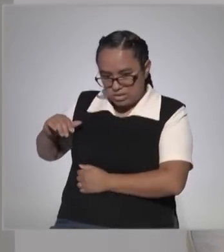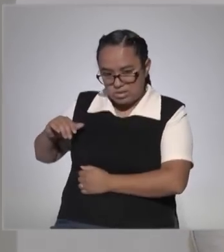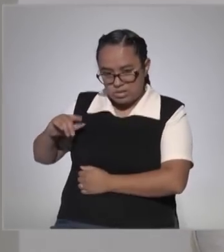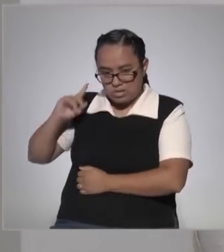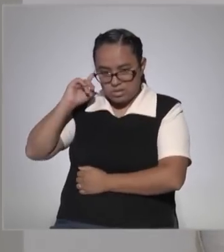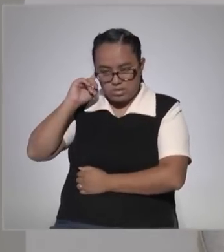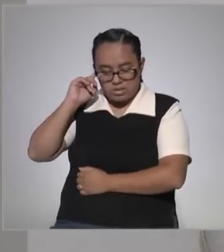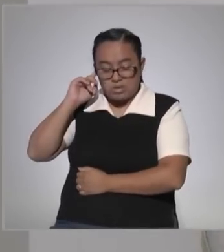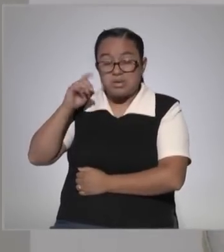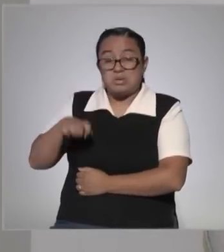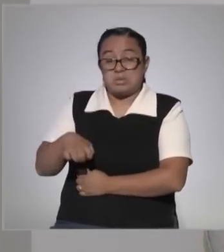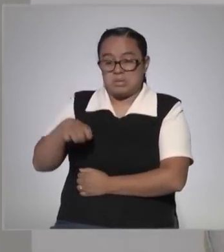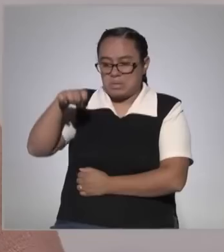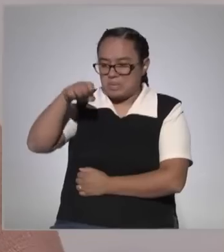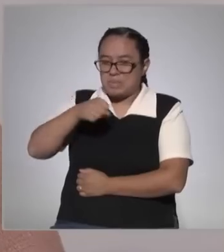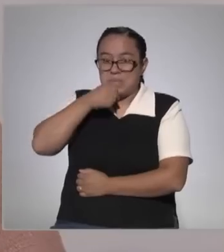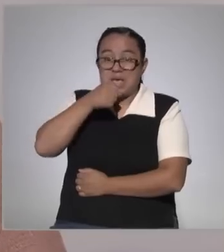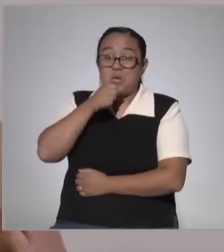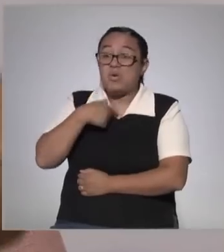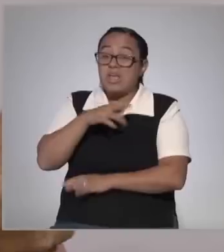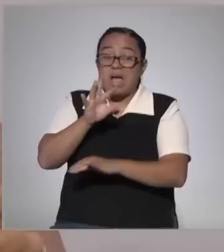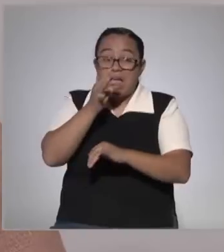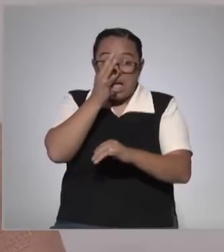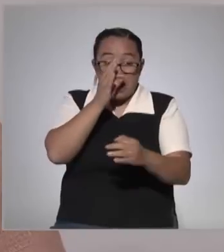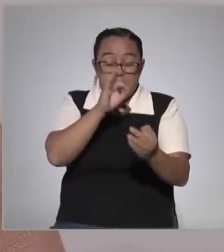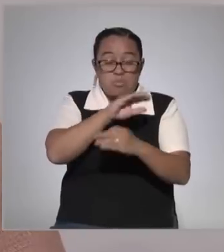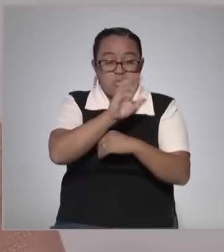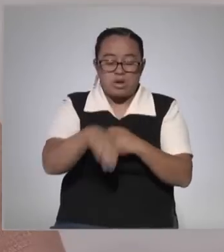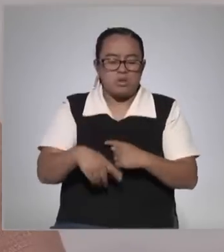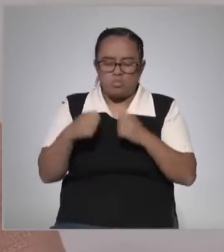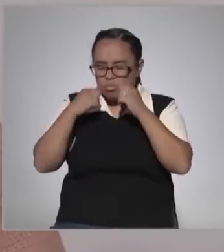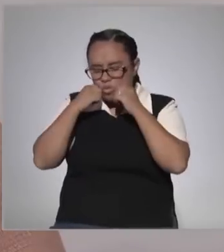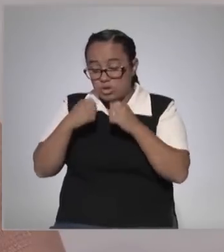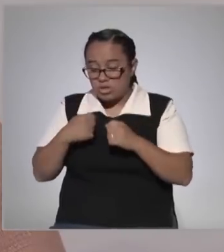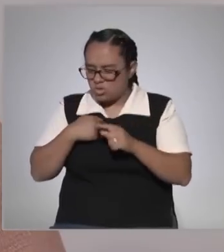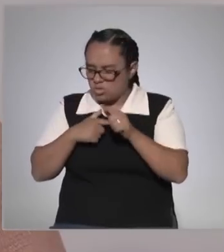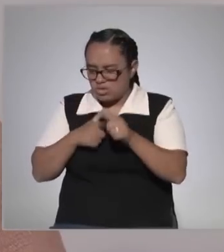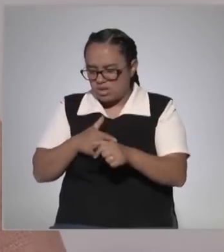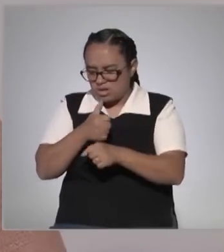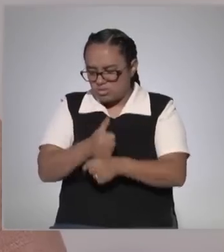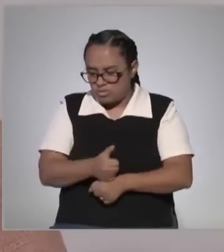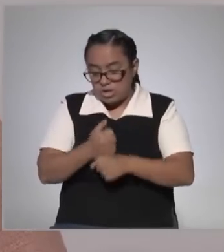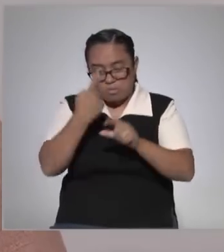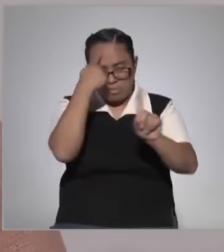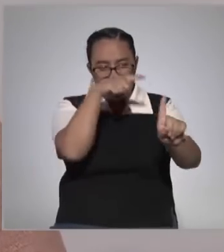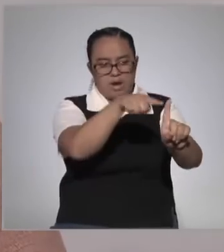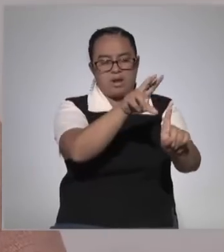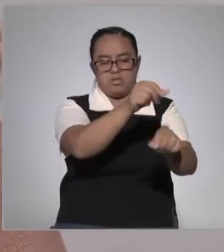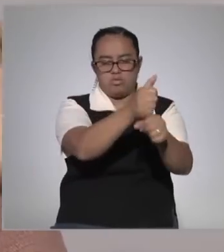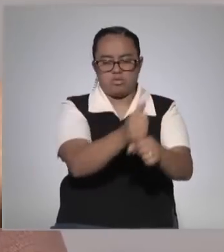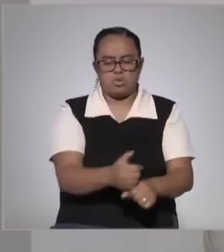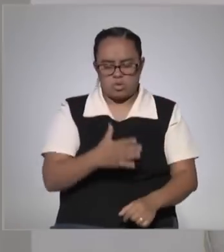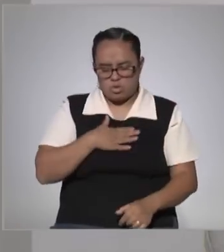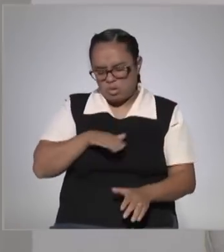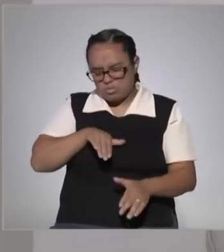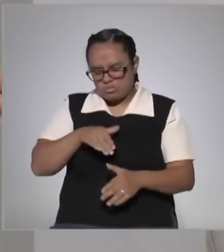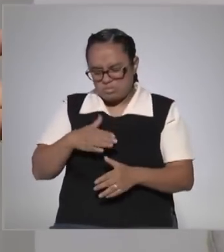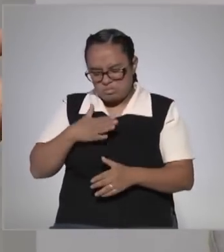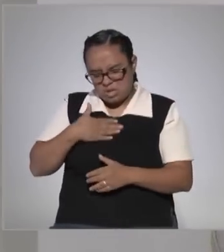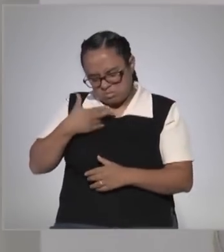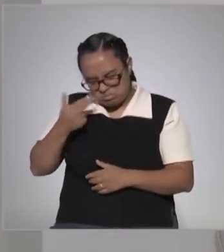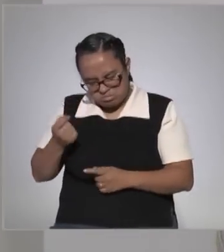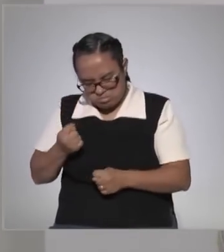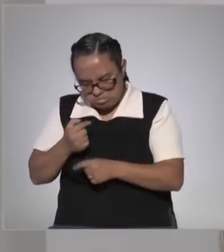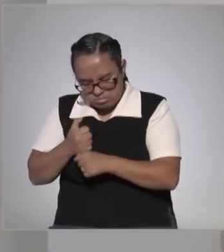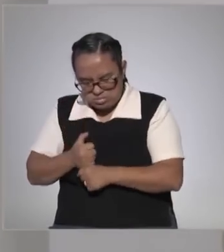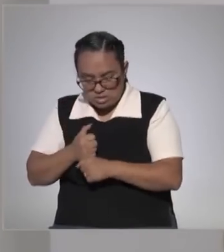vida, como lo queramos llamar, para que la otra persona no se sienta mal. Entonces yo me voy a sacrificar y la otra persona, entre